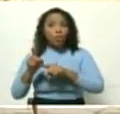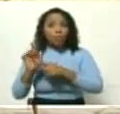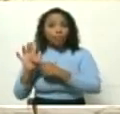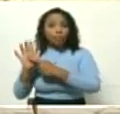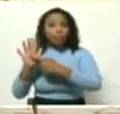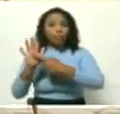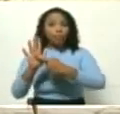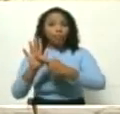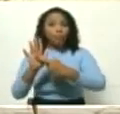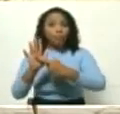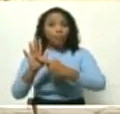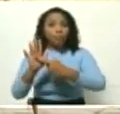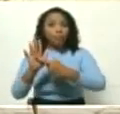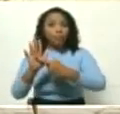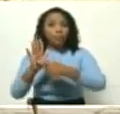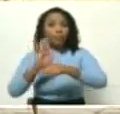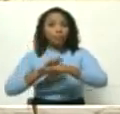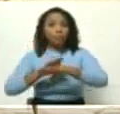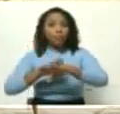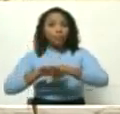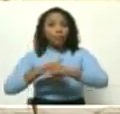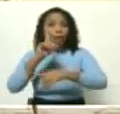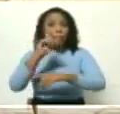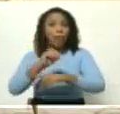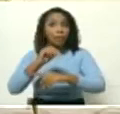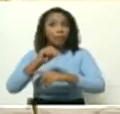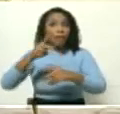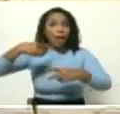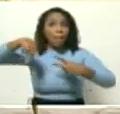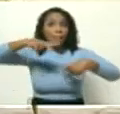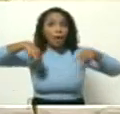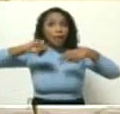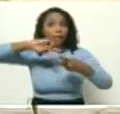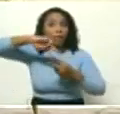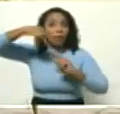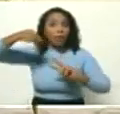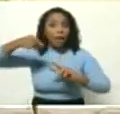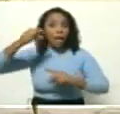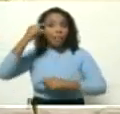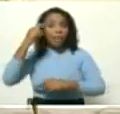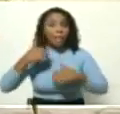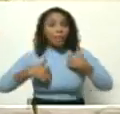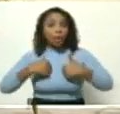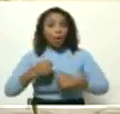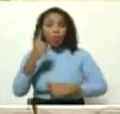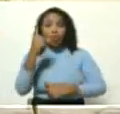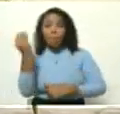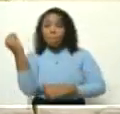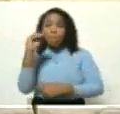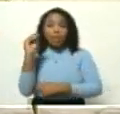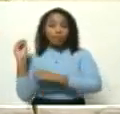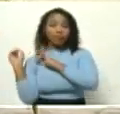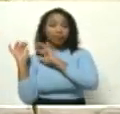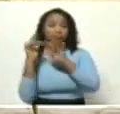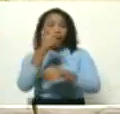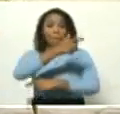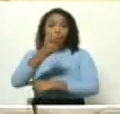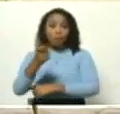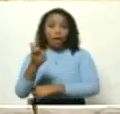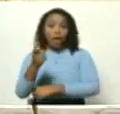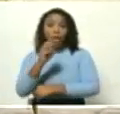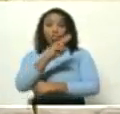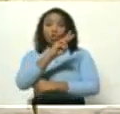que anunciábamos también de la Diego Ibarra, para que, bueno, el día miércoles, que es un día de los más masivos, ¿no? Estamos hablando de